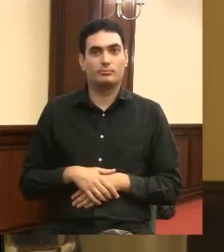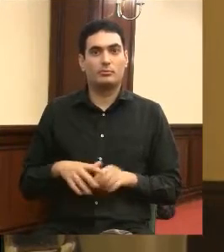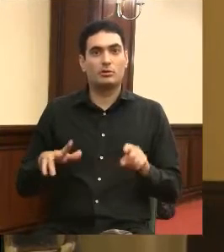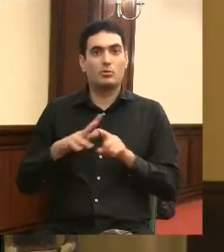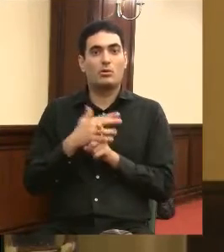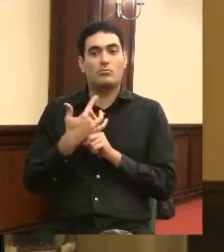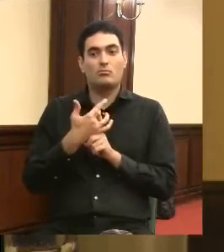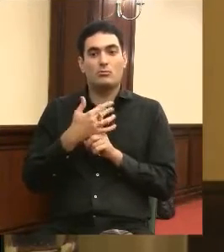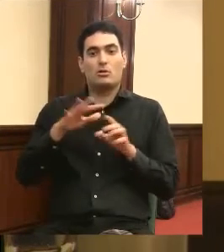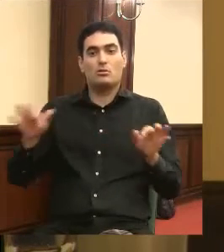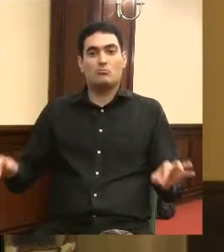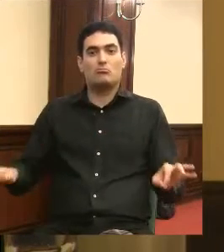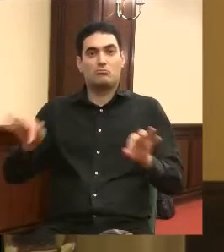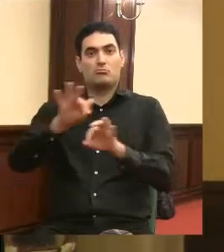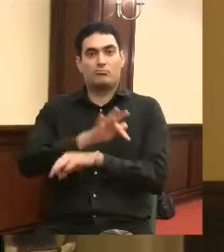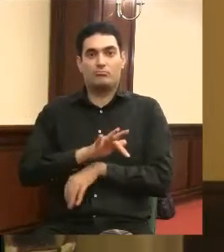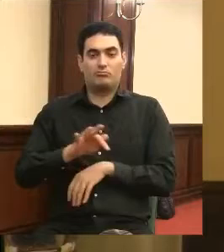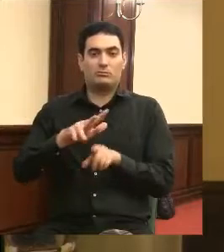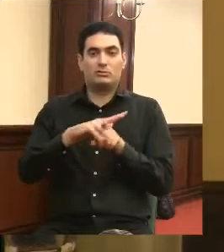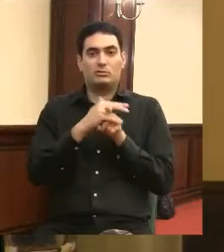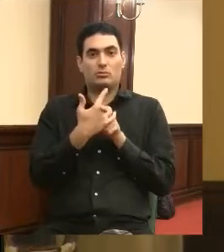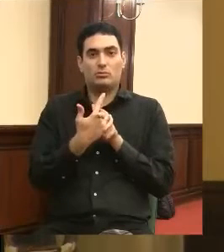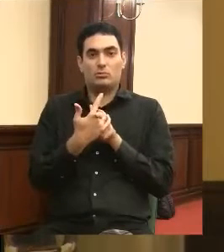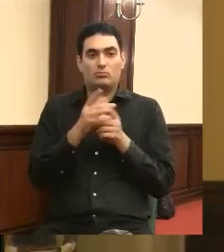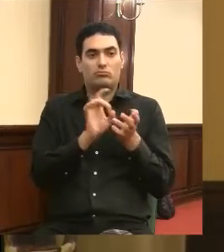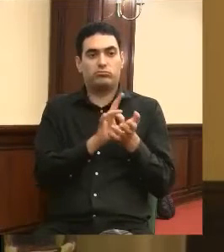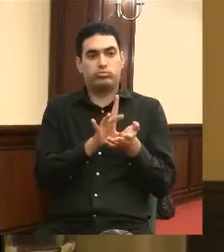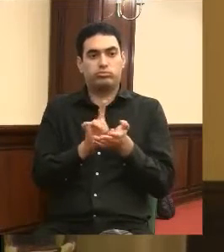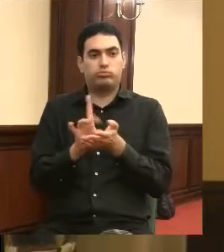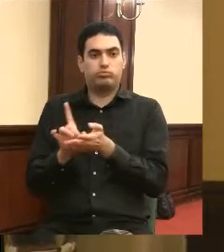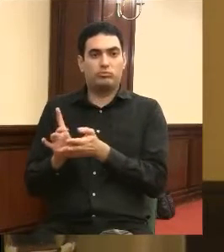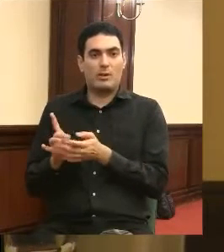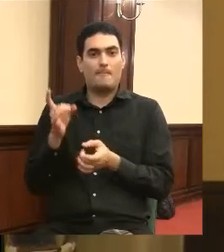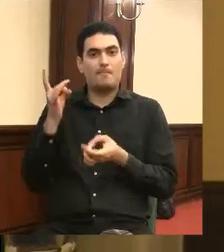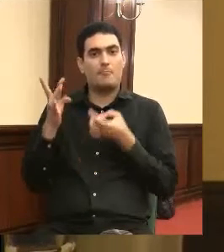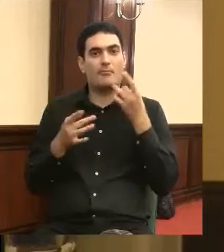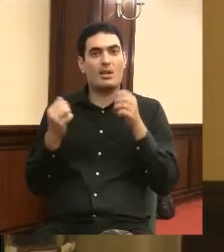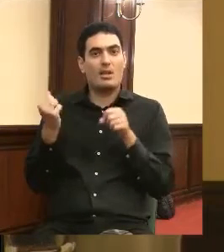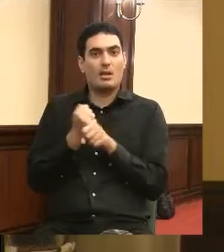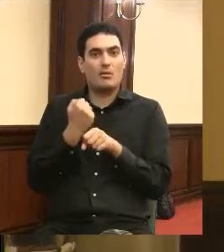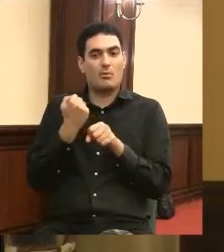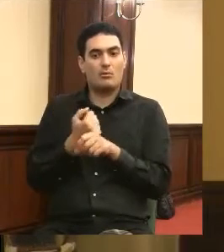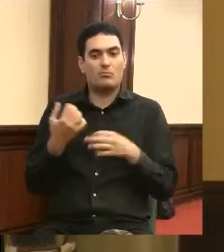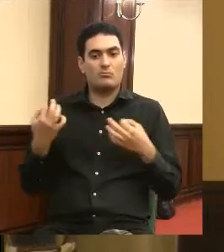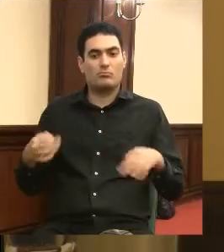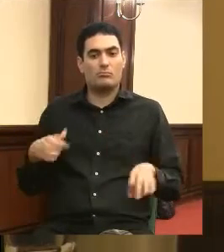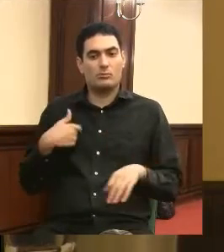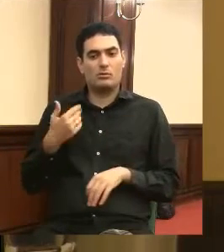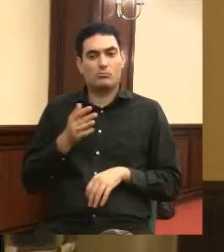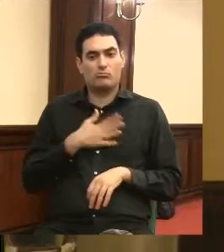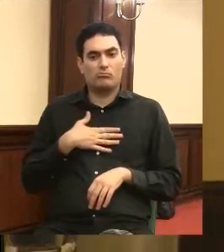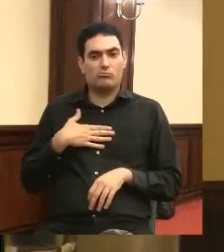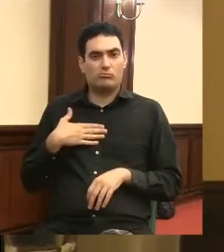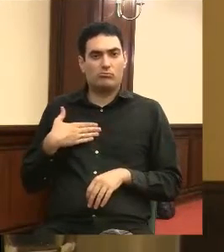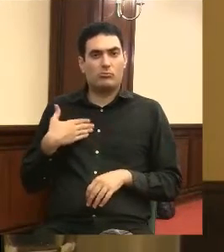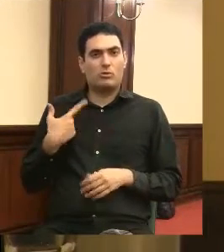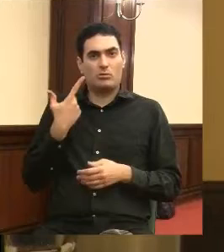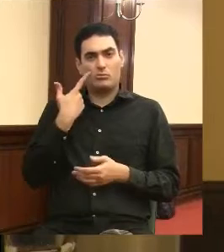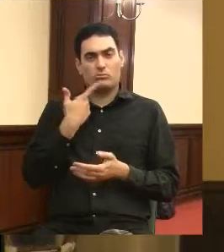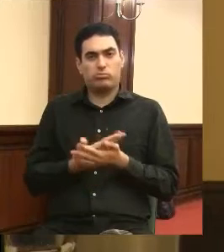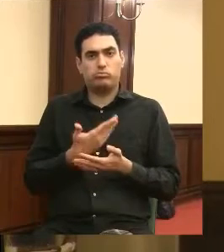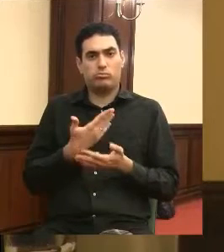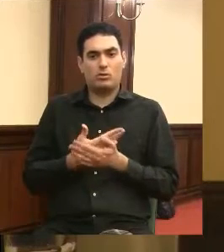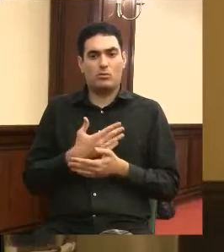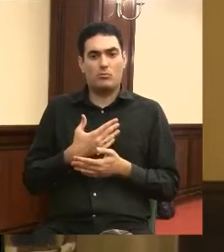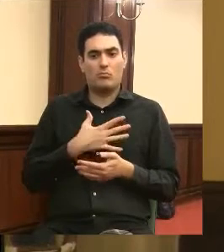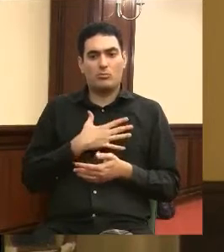de esta situación no es la recolocación, sino que se reconsidere la situación de los despidos y se normalice la actividad laboral, quiero dejar